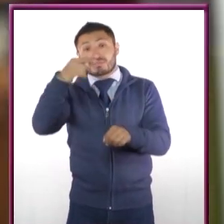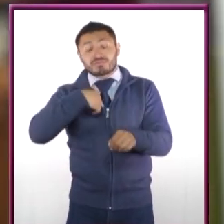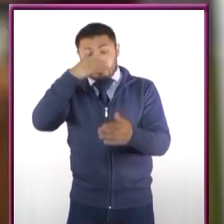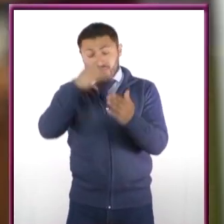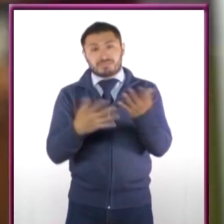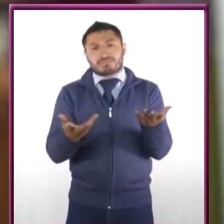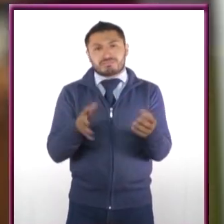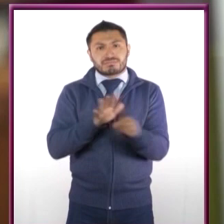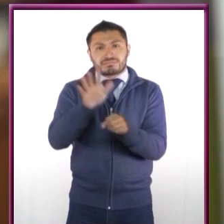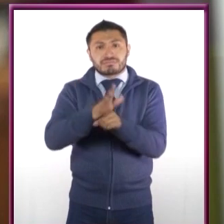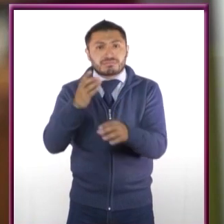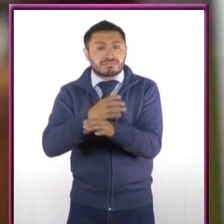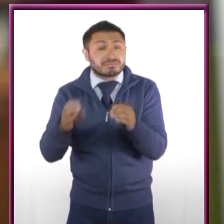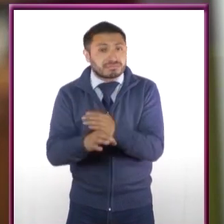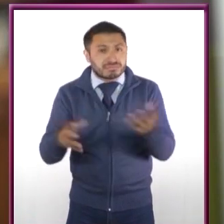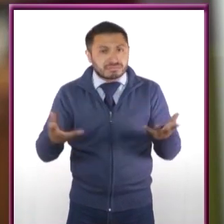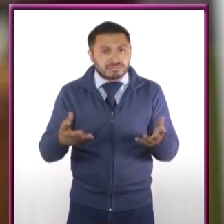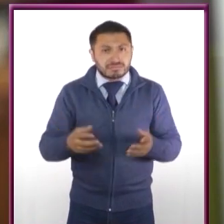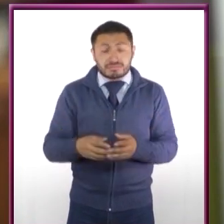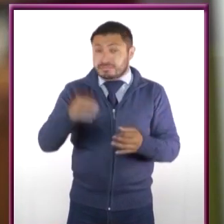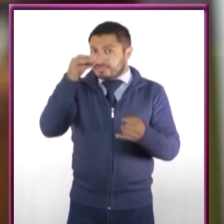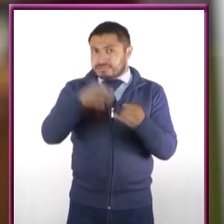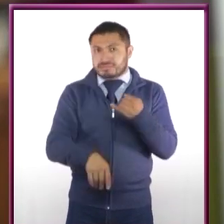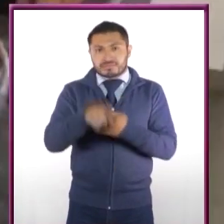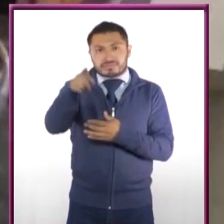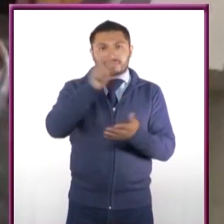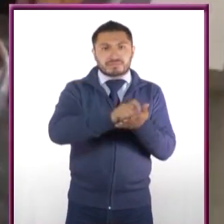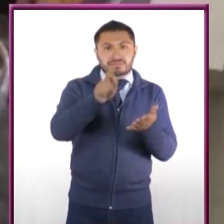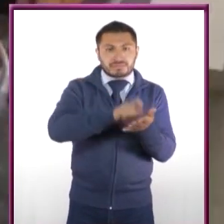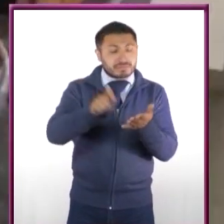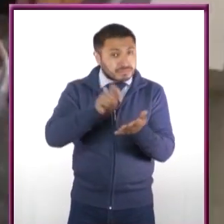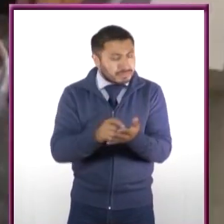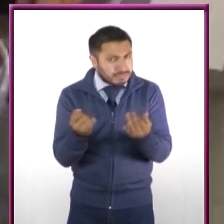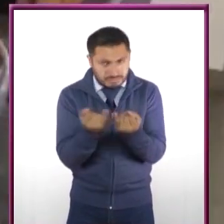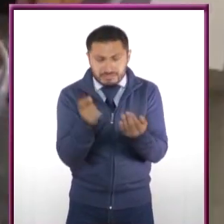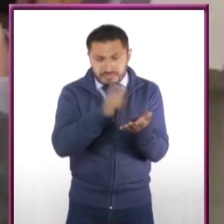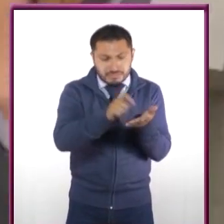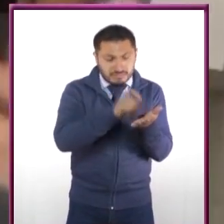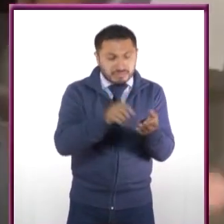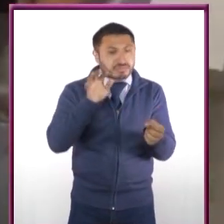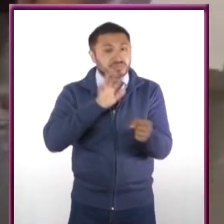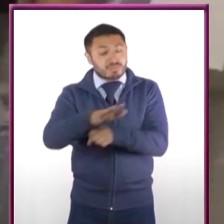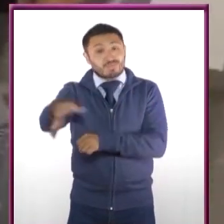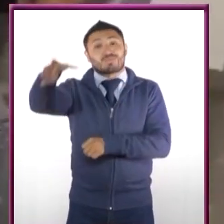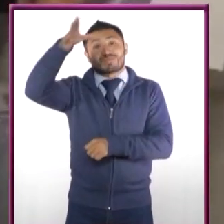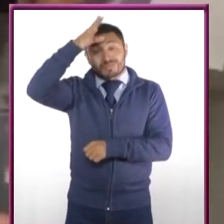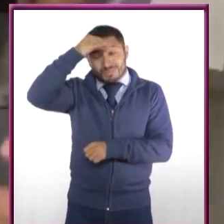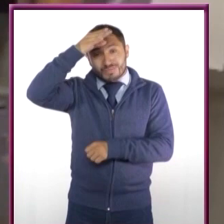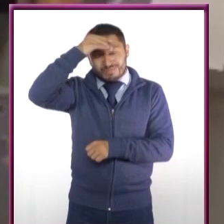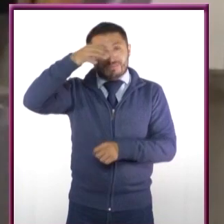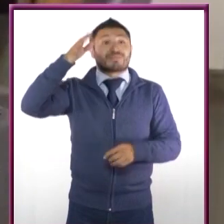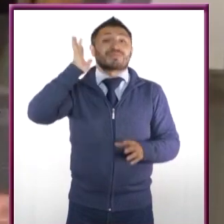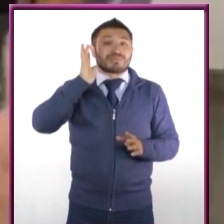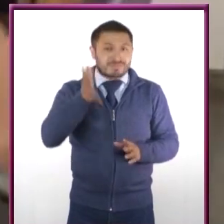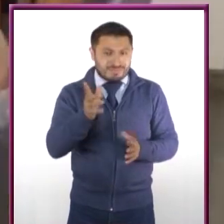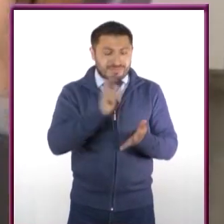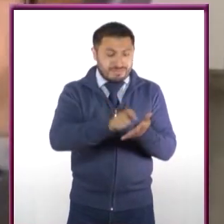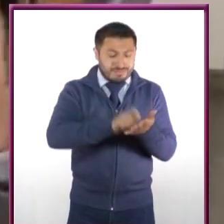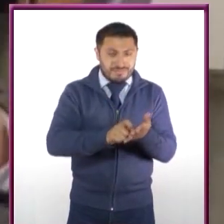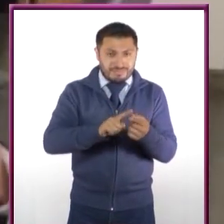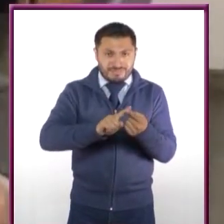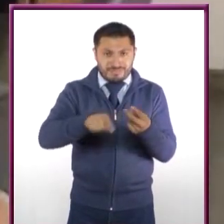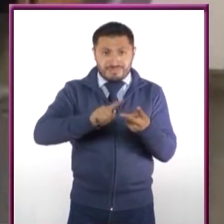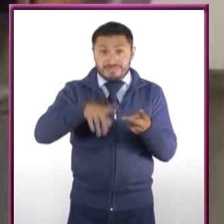tu acción? ¿No? Y finalmente también escribe ahí, en esa misma hoja, ¿qué aprendiste de este análisis que hiciste de